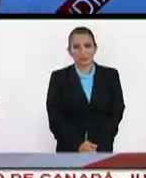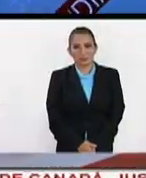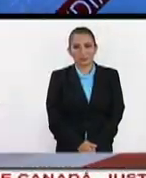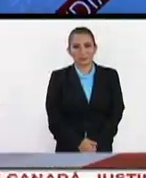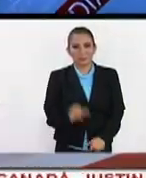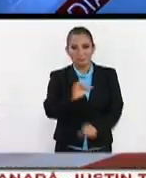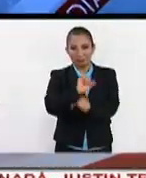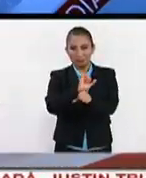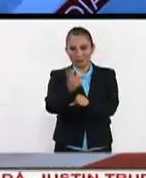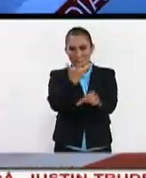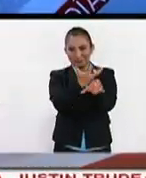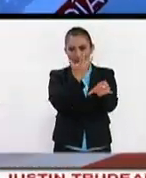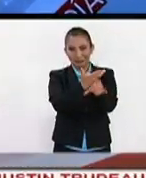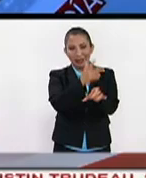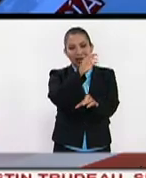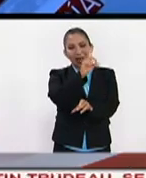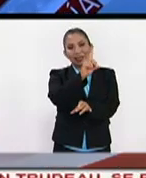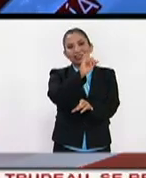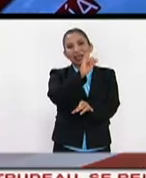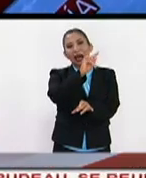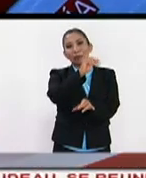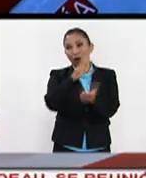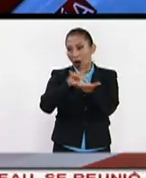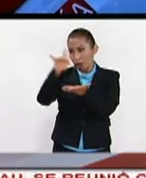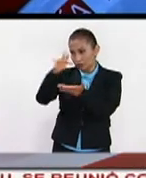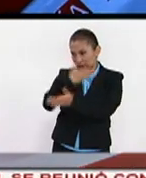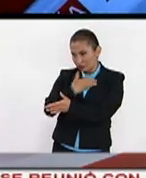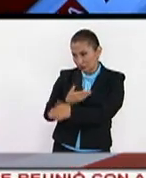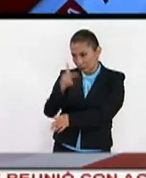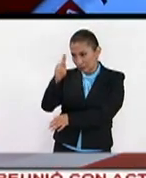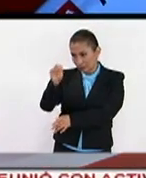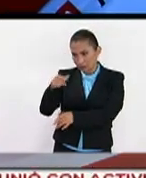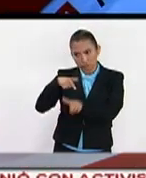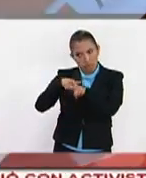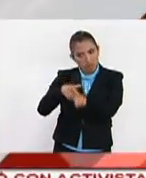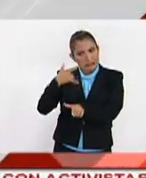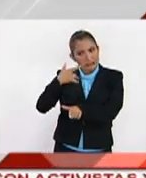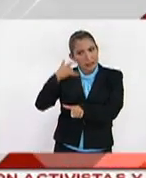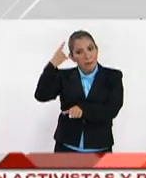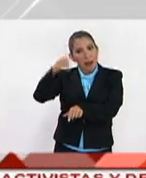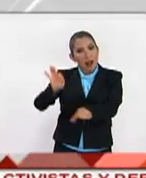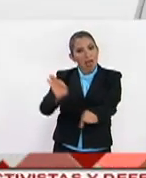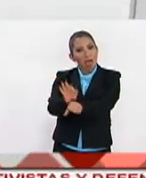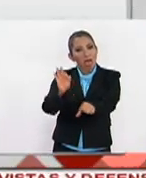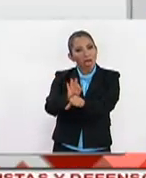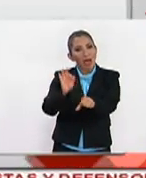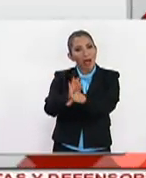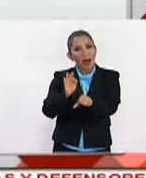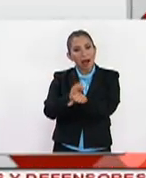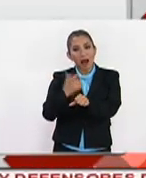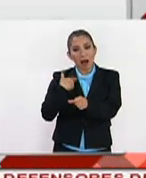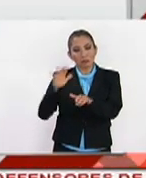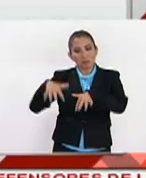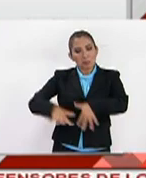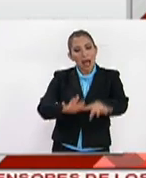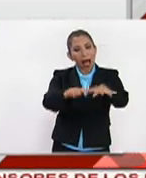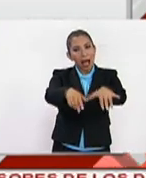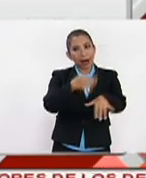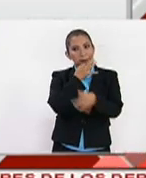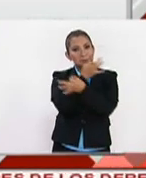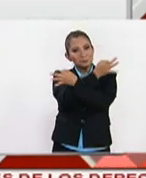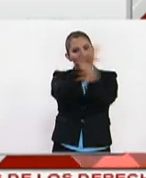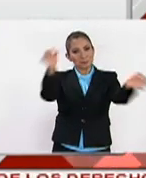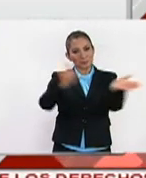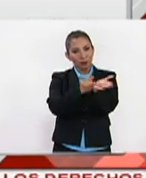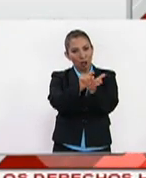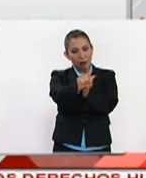El actor estadounidense Leonardo DiCaprio agradeció al presidente Enrique Peña Nieto sus continuos esfuerzos para proteger nuestros océanos. El mensaje